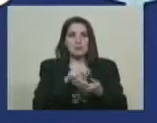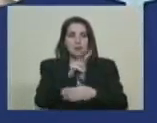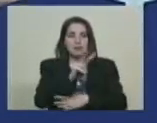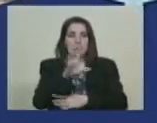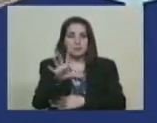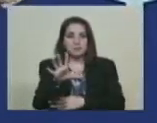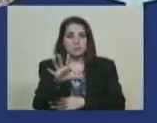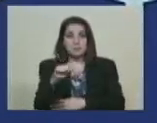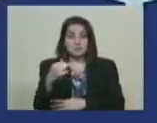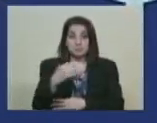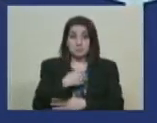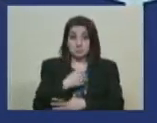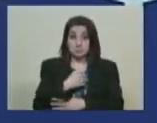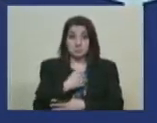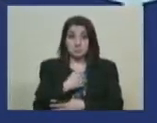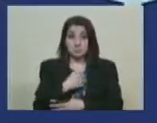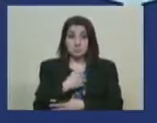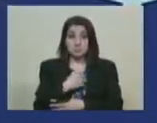2019-2025. Y yo